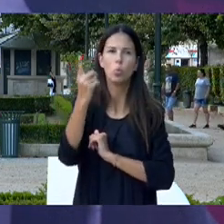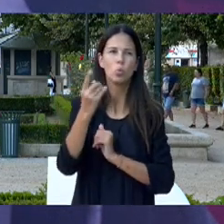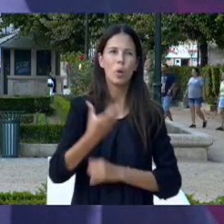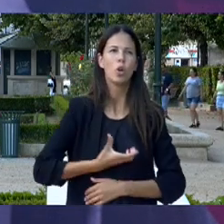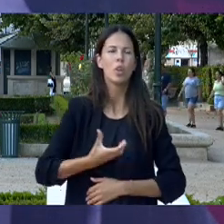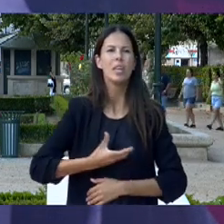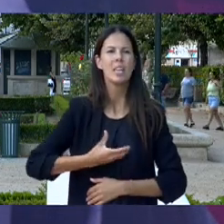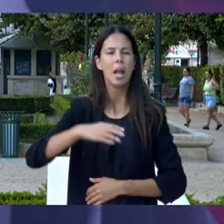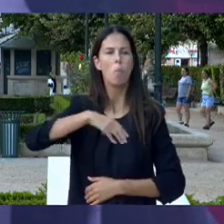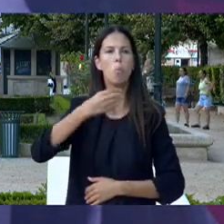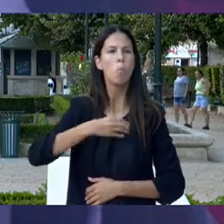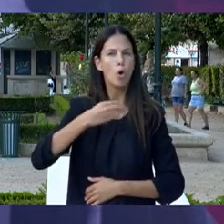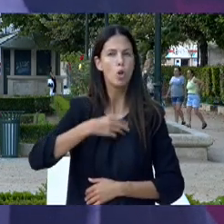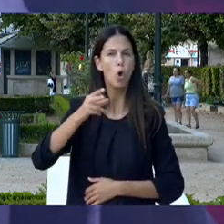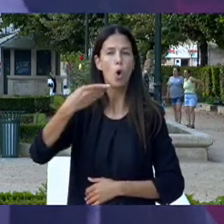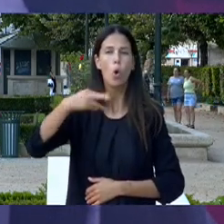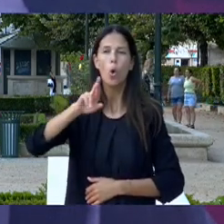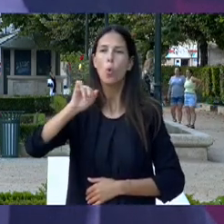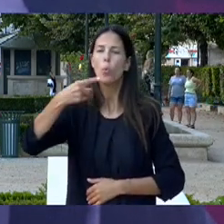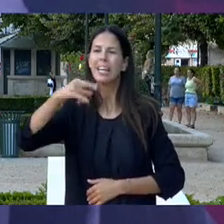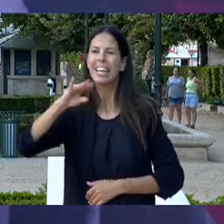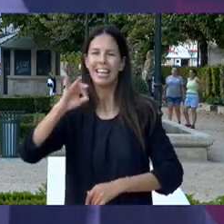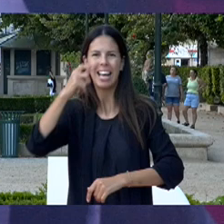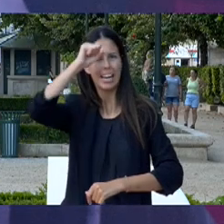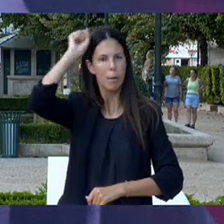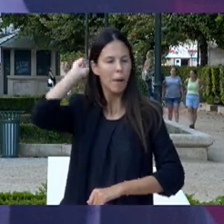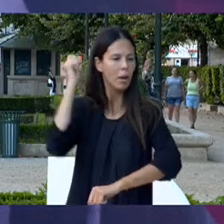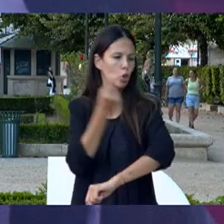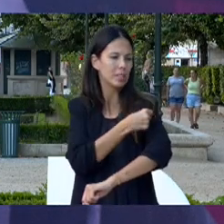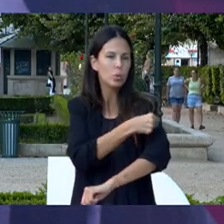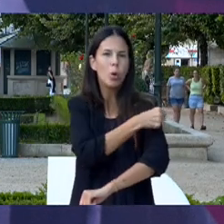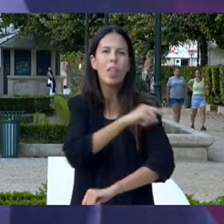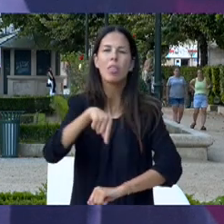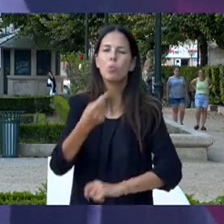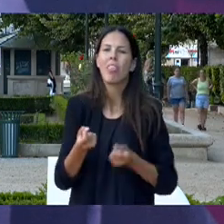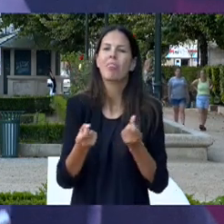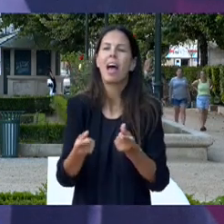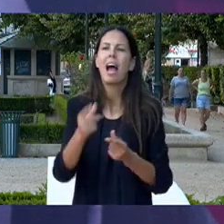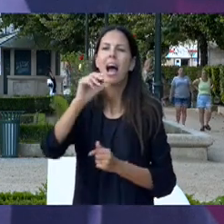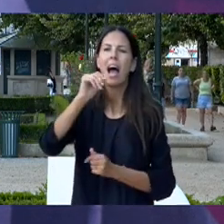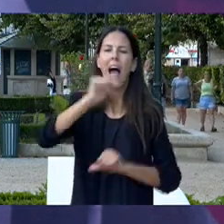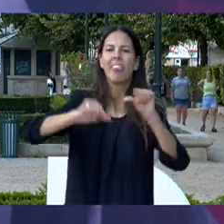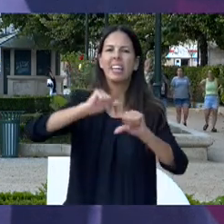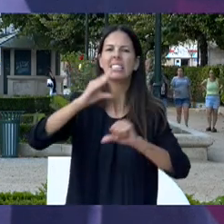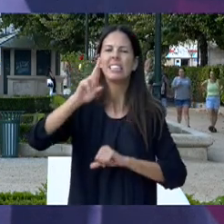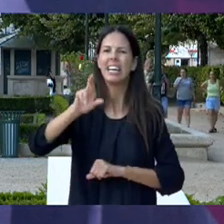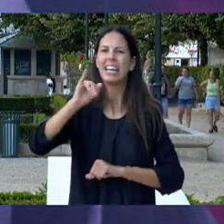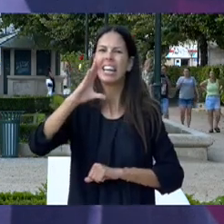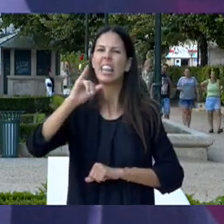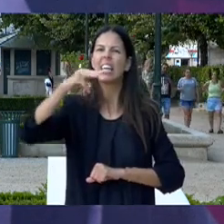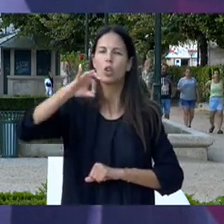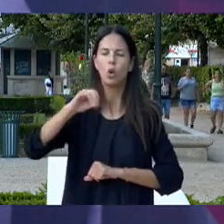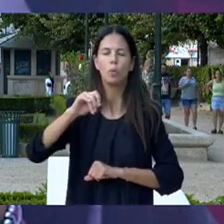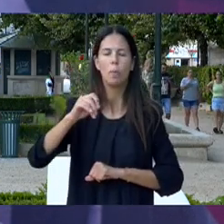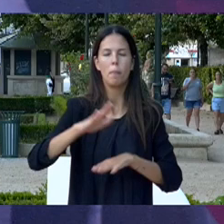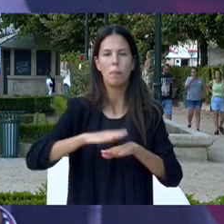Brígida Muñiz, que a tatuaron, a raparon e despois obligaron a deronlle un aceite de rícino, que sabedes que era un laxante moi potente,